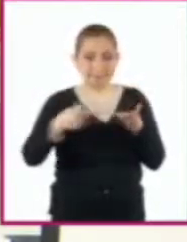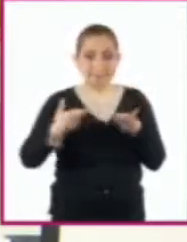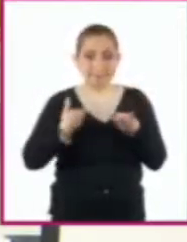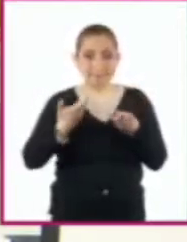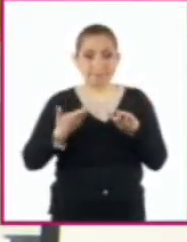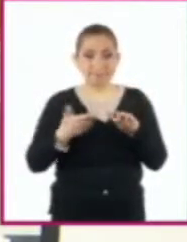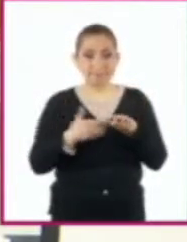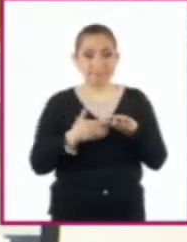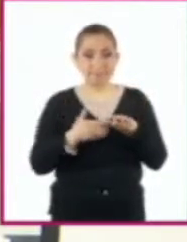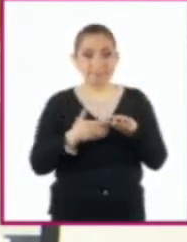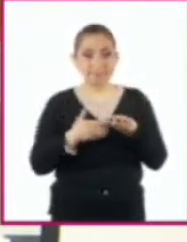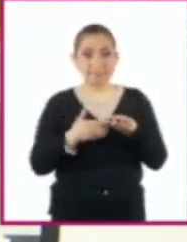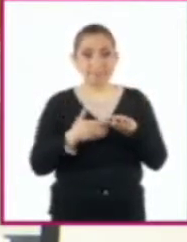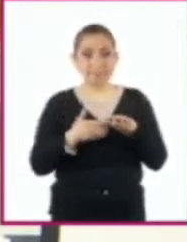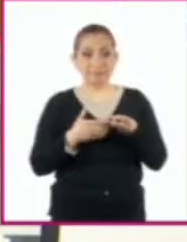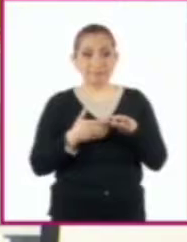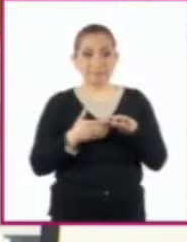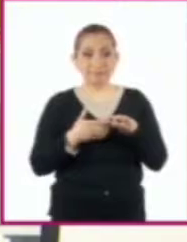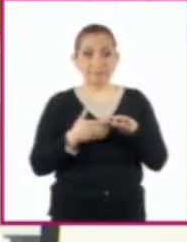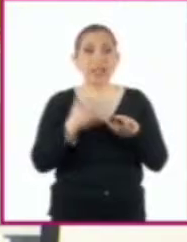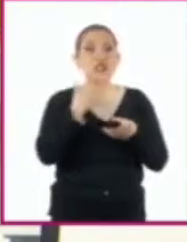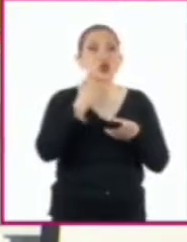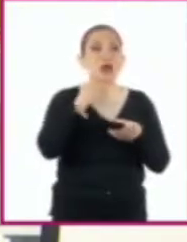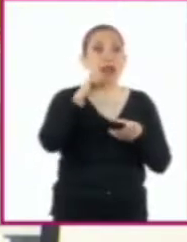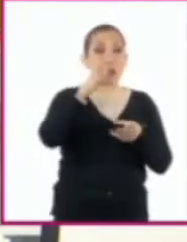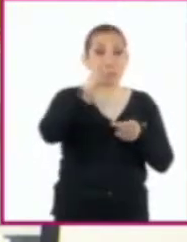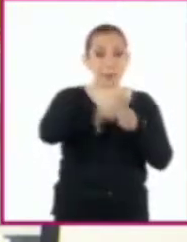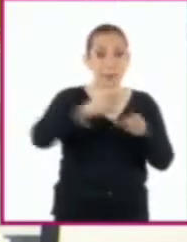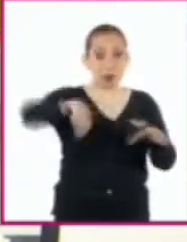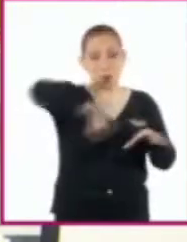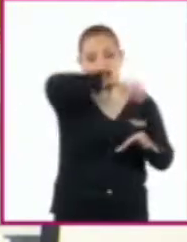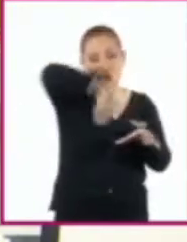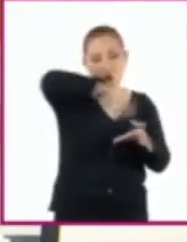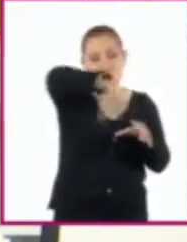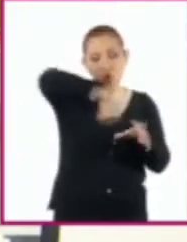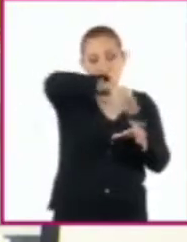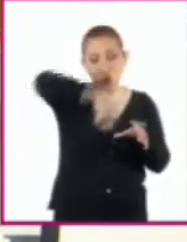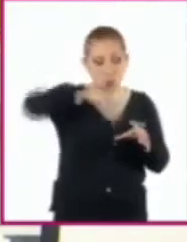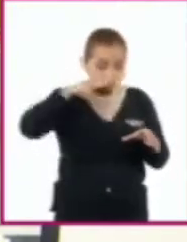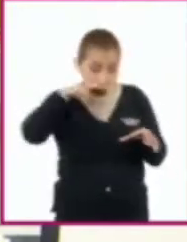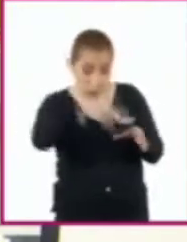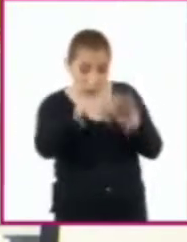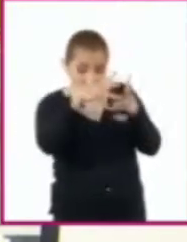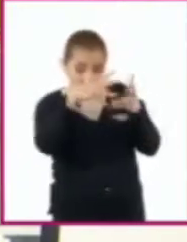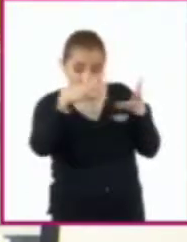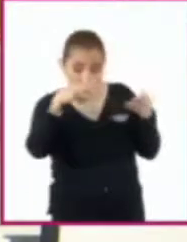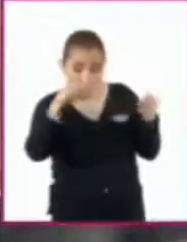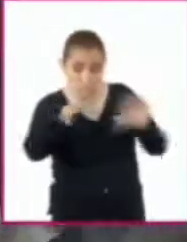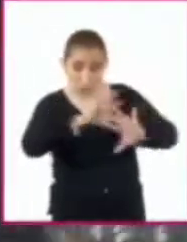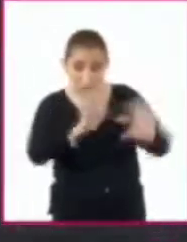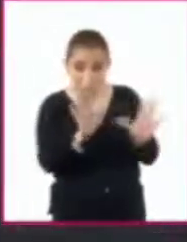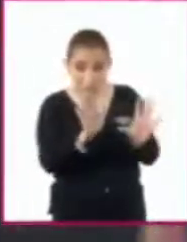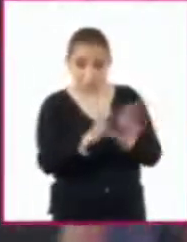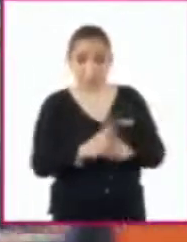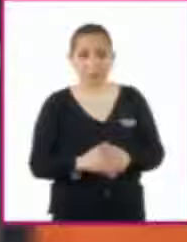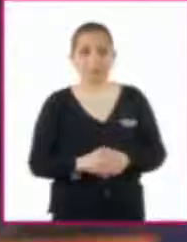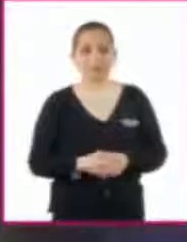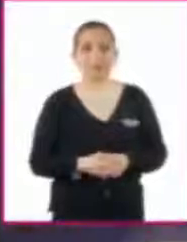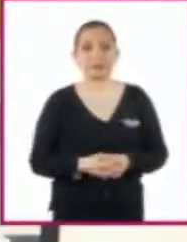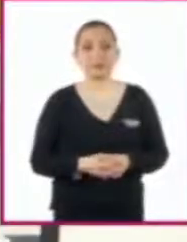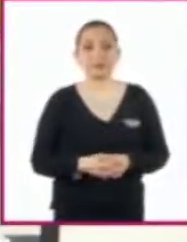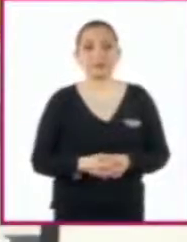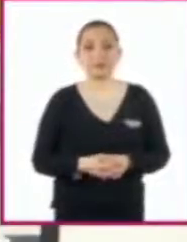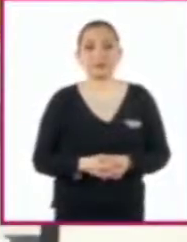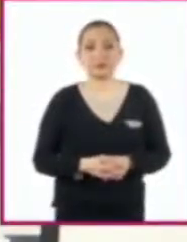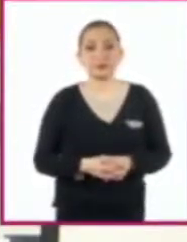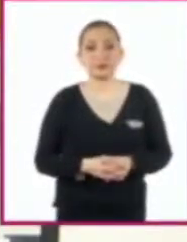Mezclamos el azúcar en el agua hasta que ya no se perciban los cristales. Lo colocamos en la mezcla.